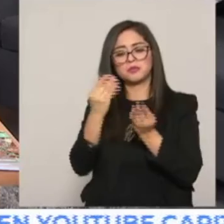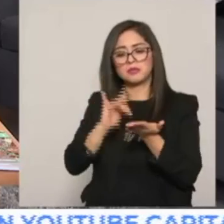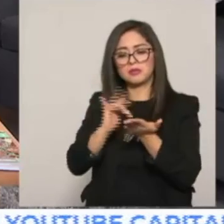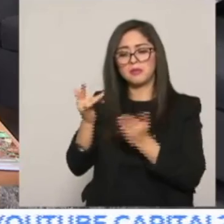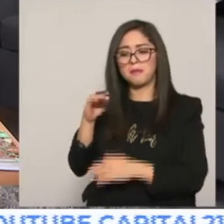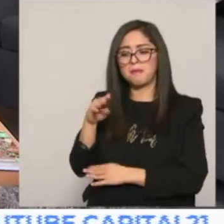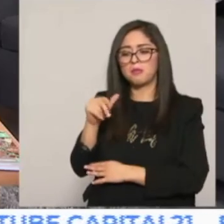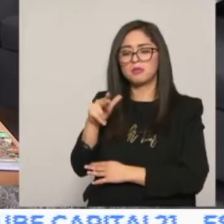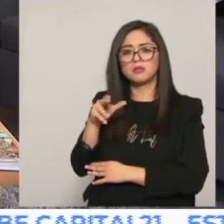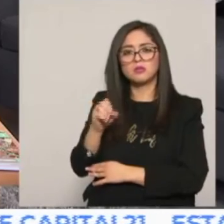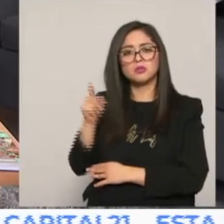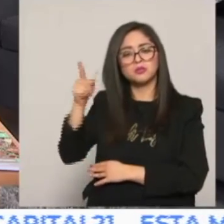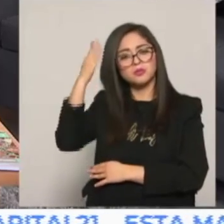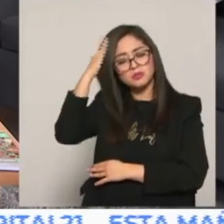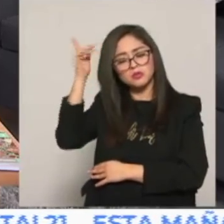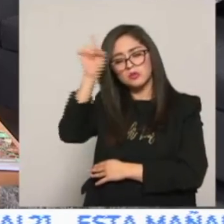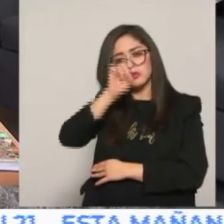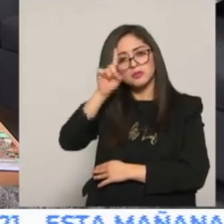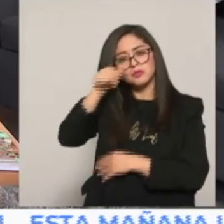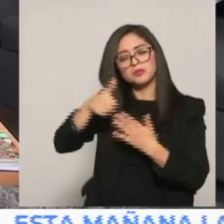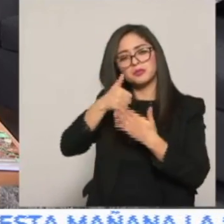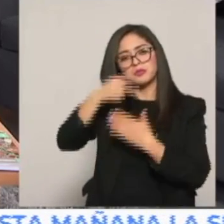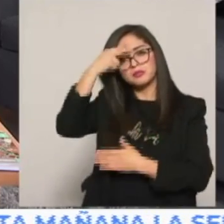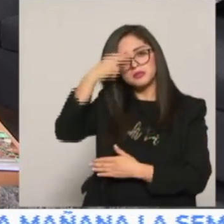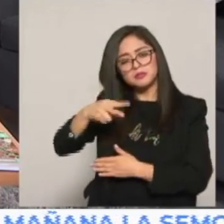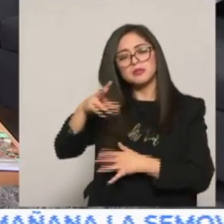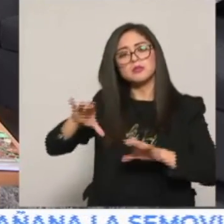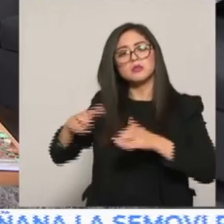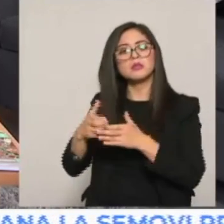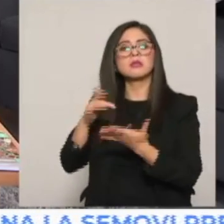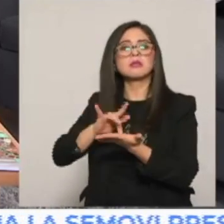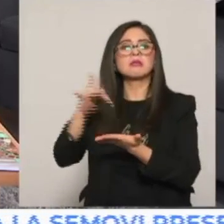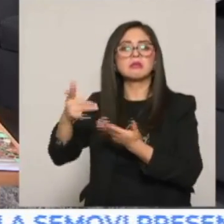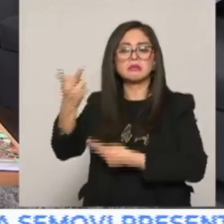de la Ciudad de México. Muchísimas felicidades por siempre hablar de estos temas importantes para todos en la Ciudad de México. Muchas gracias por la